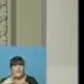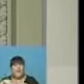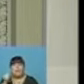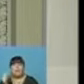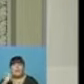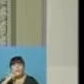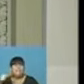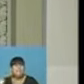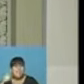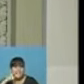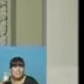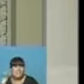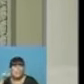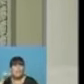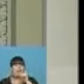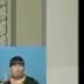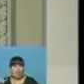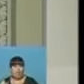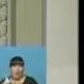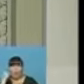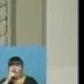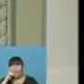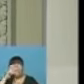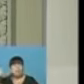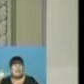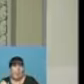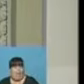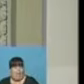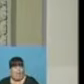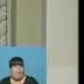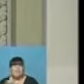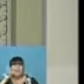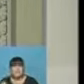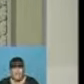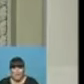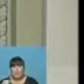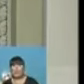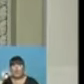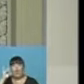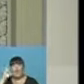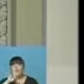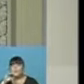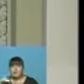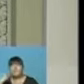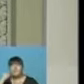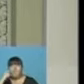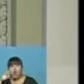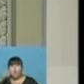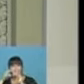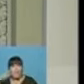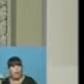tiene miles de clientes, no uno, miles, entre los cuales también está Odebrecht. Por eso el cambista está